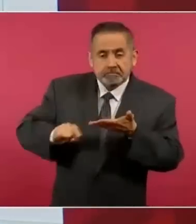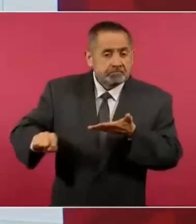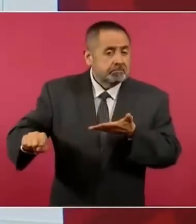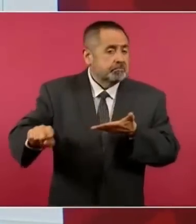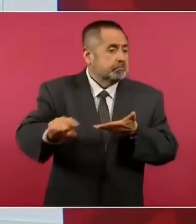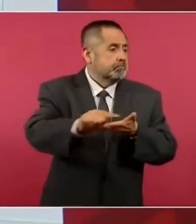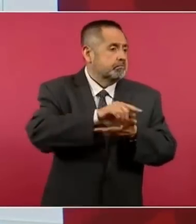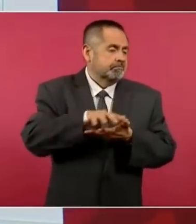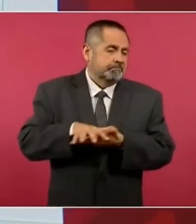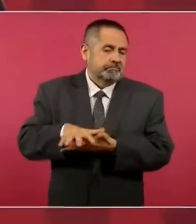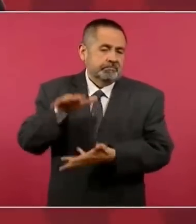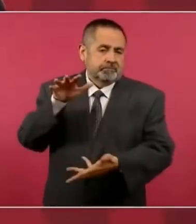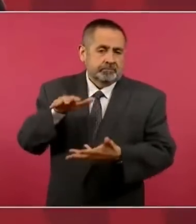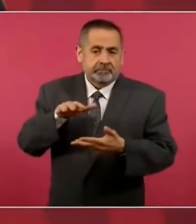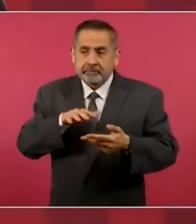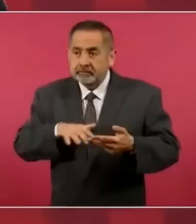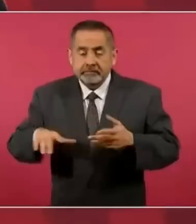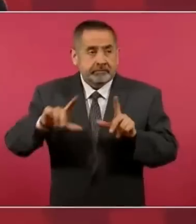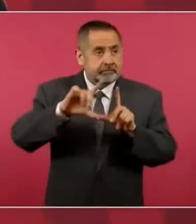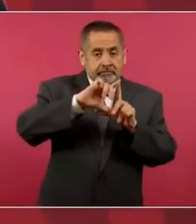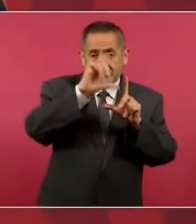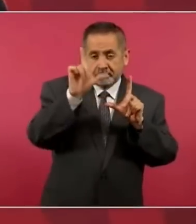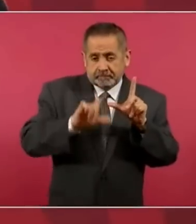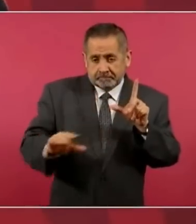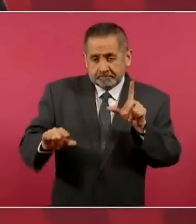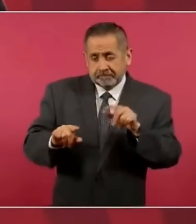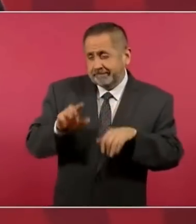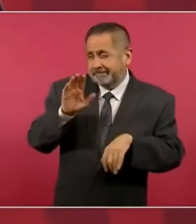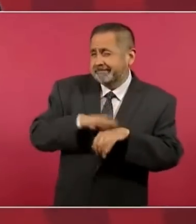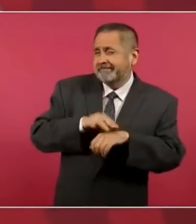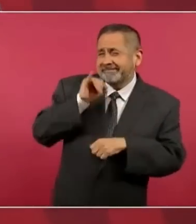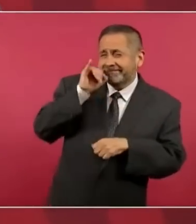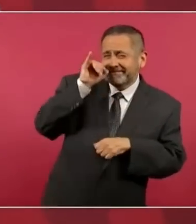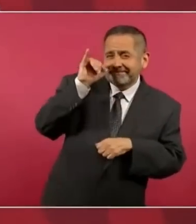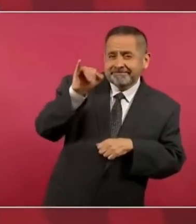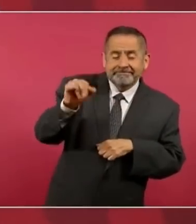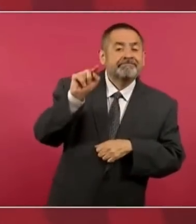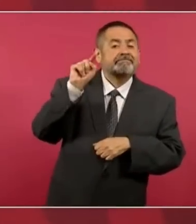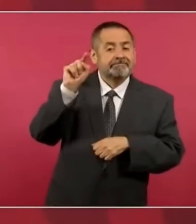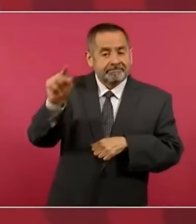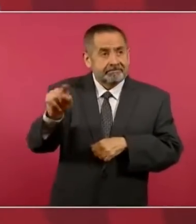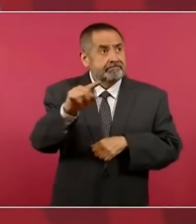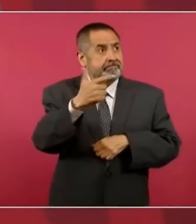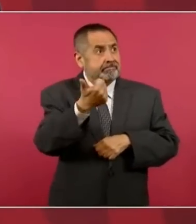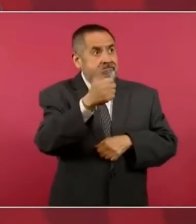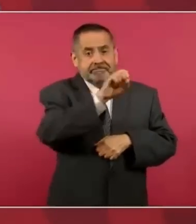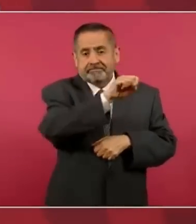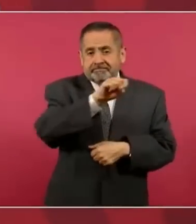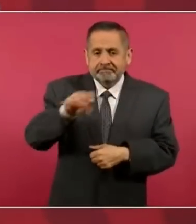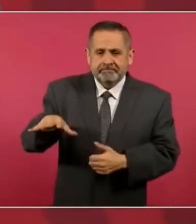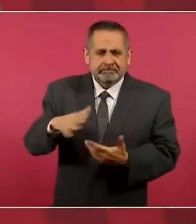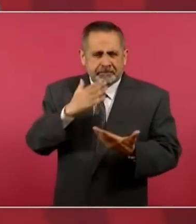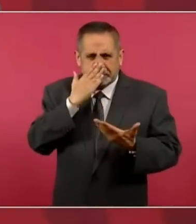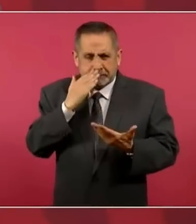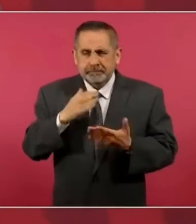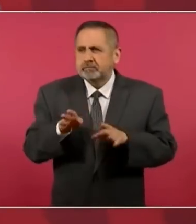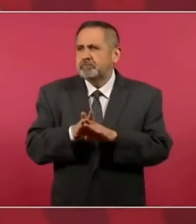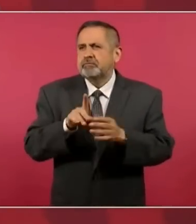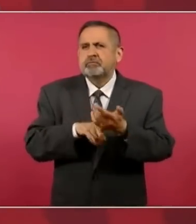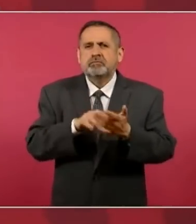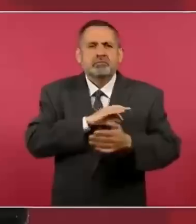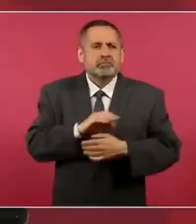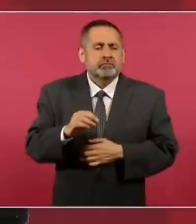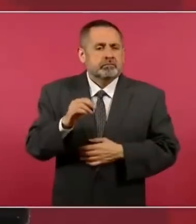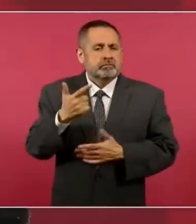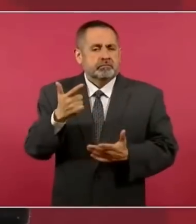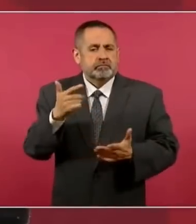y es en todo el territorio, hasta en las comunidades más apartadas. Es un promedio como de 7,000